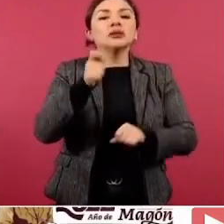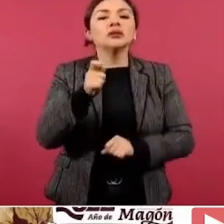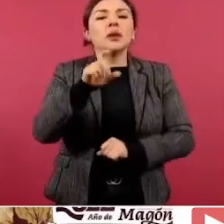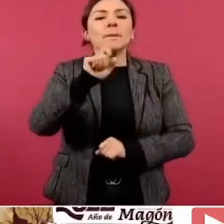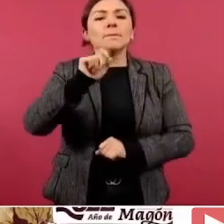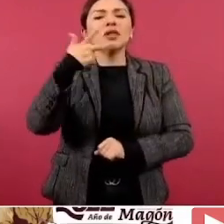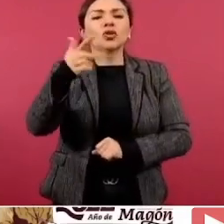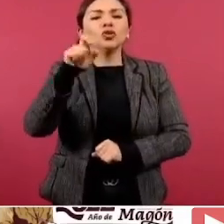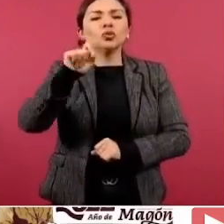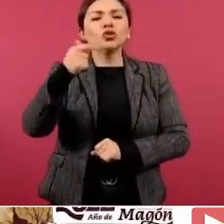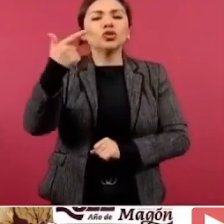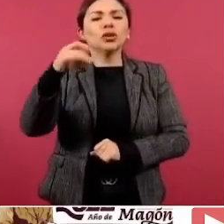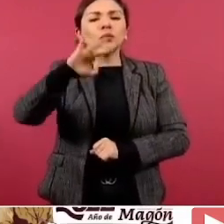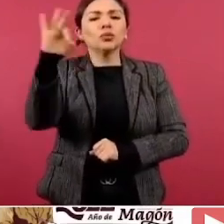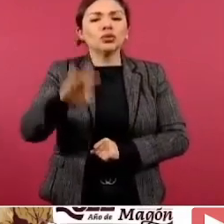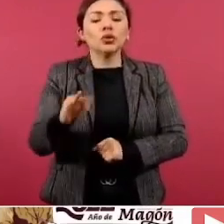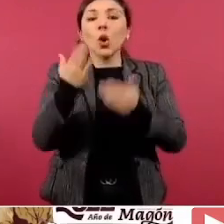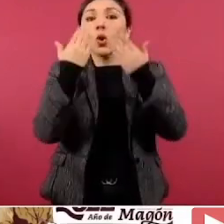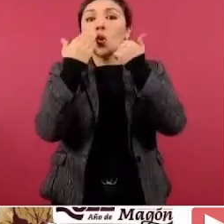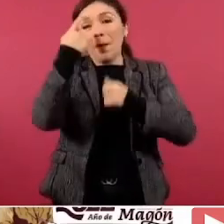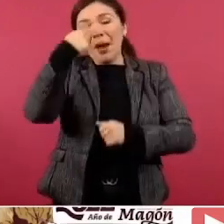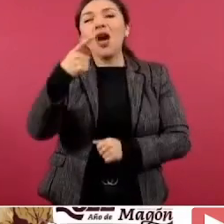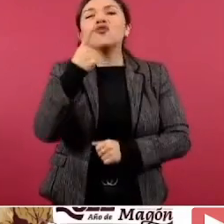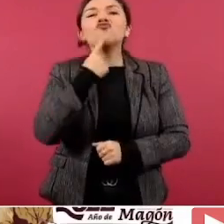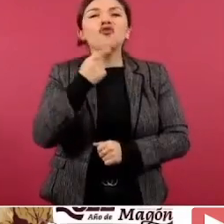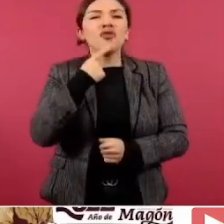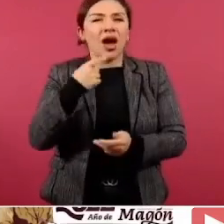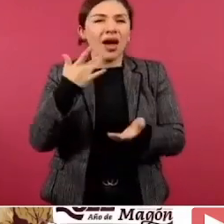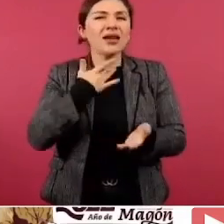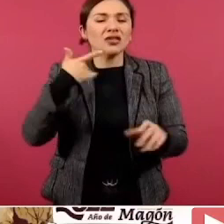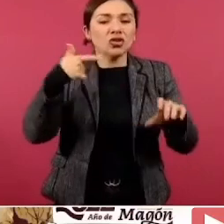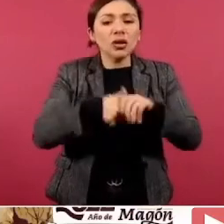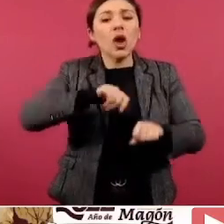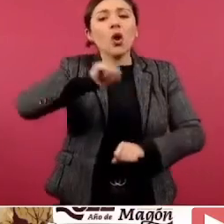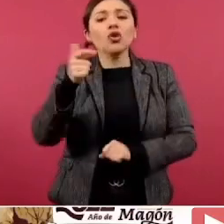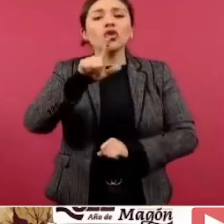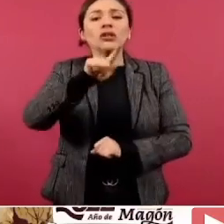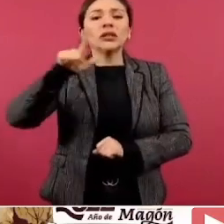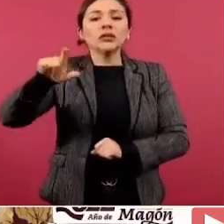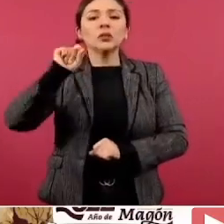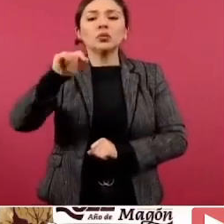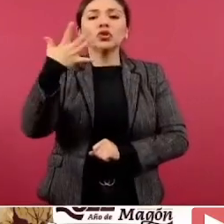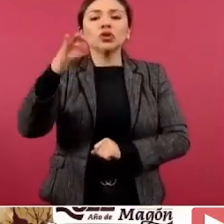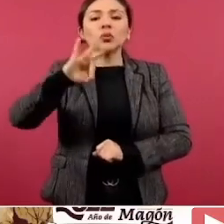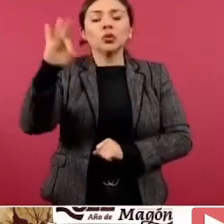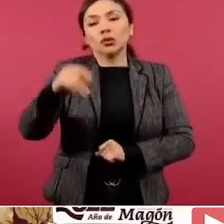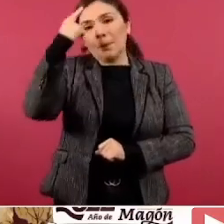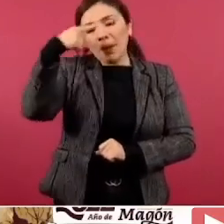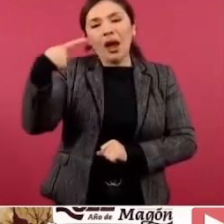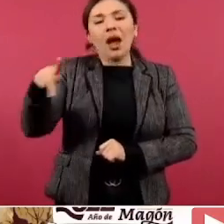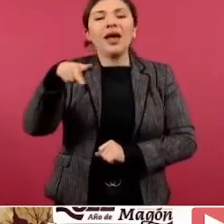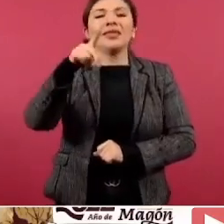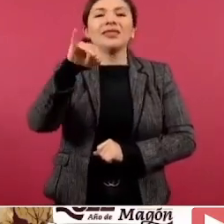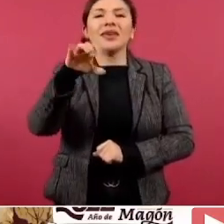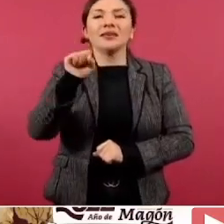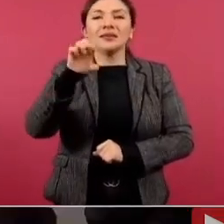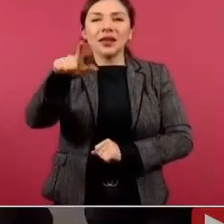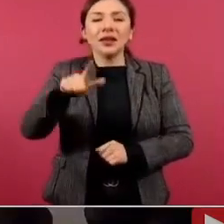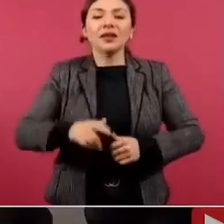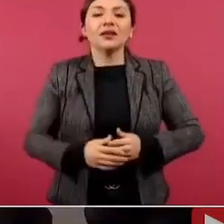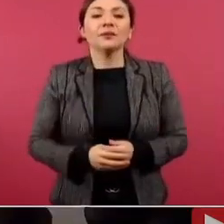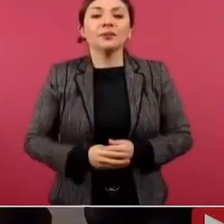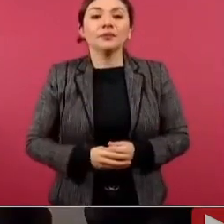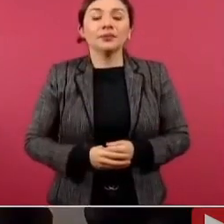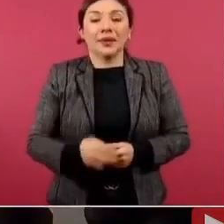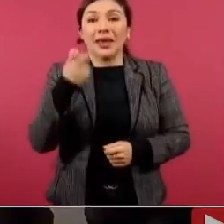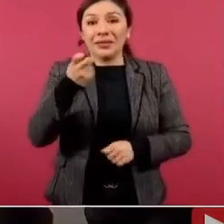28.7%, no hay para la premium, y del 77.5% para el diésel.